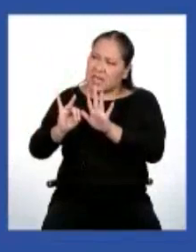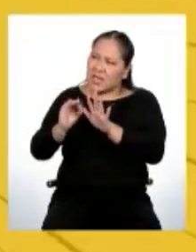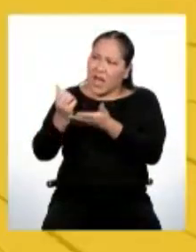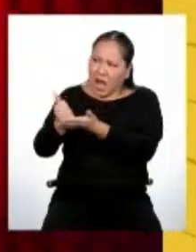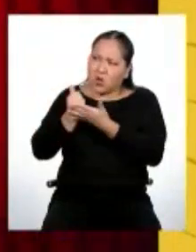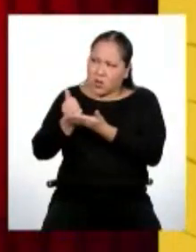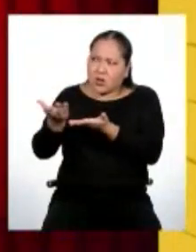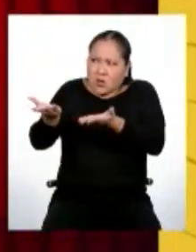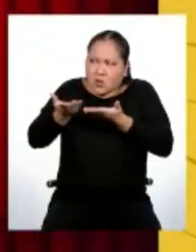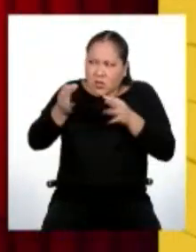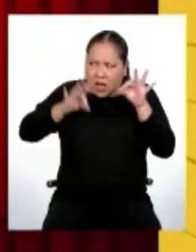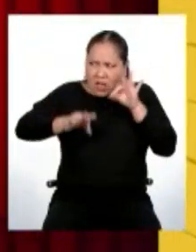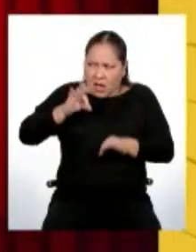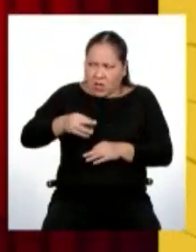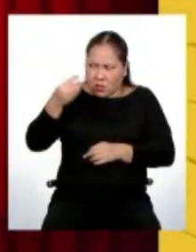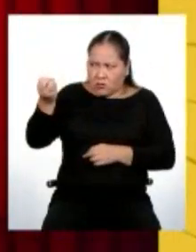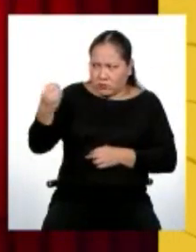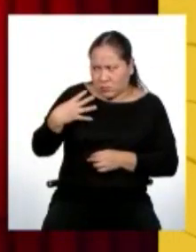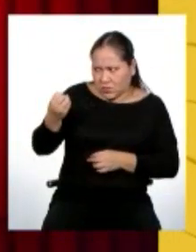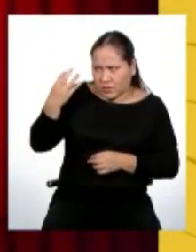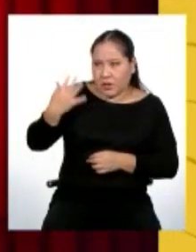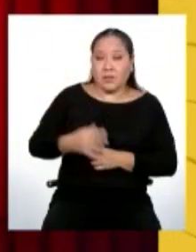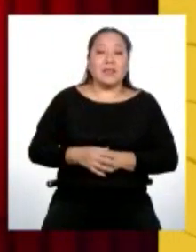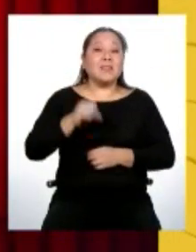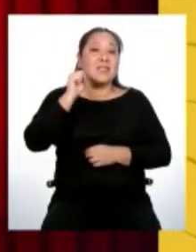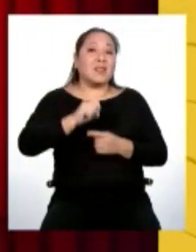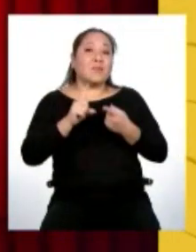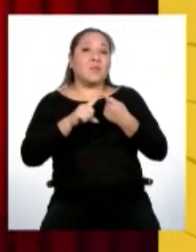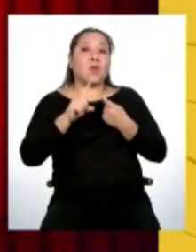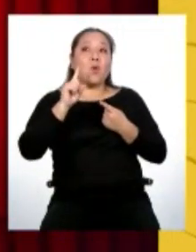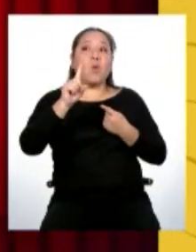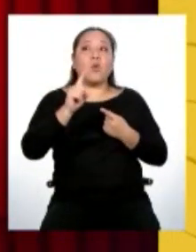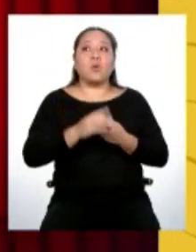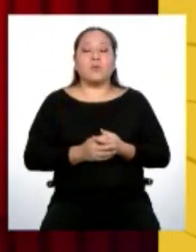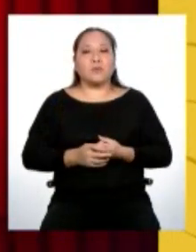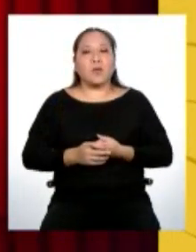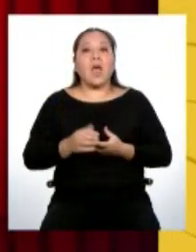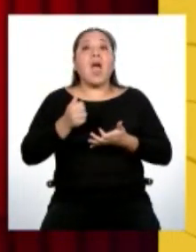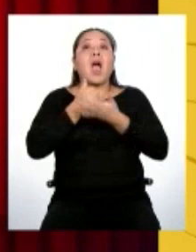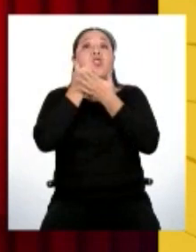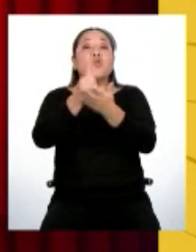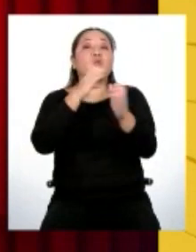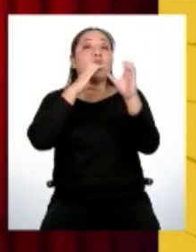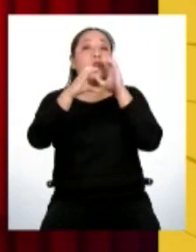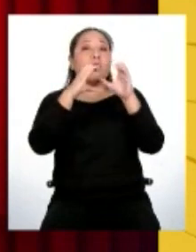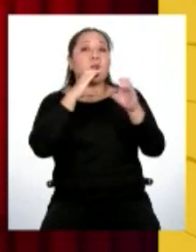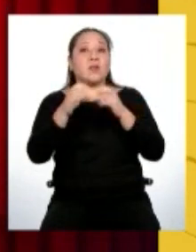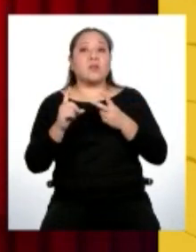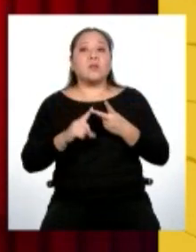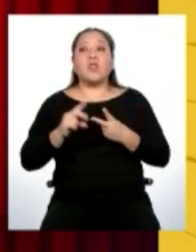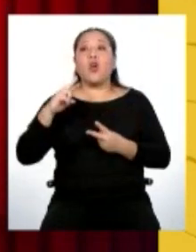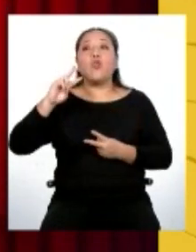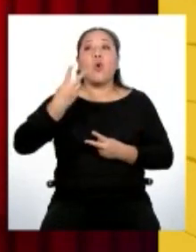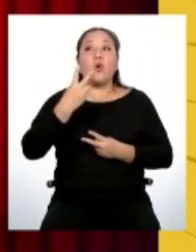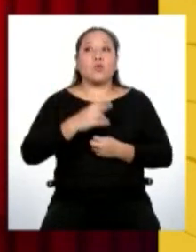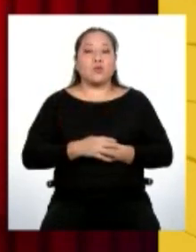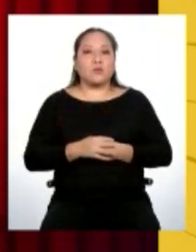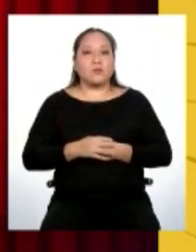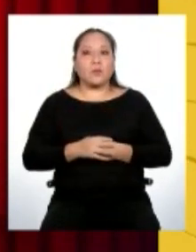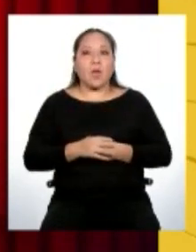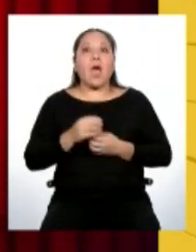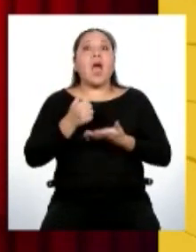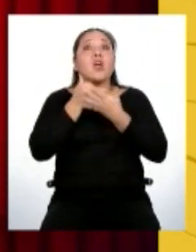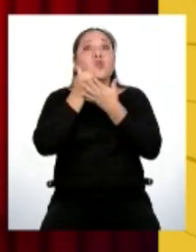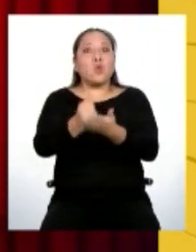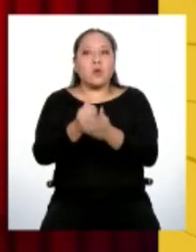así? Claro que sí, Rodrigo. 1. Estimula la comunicación. 2. Refuerza